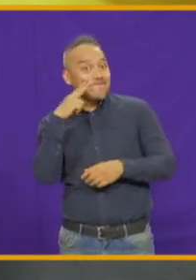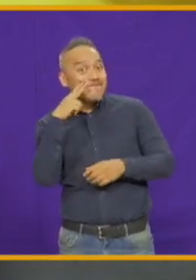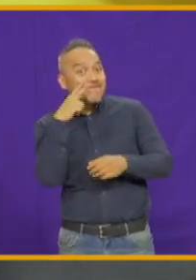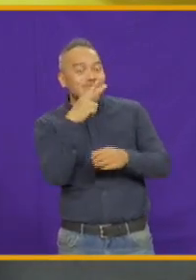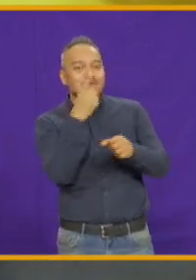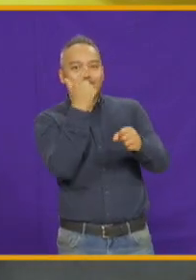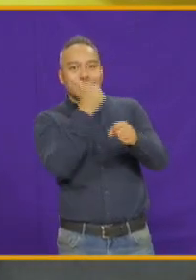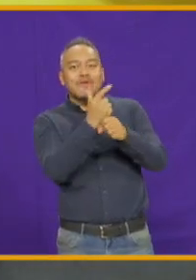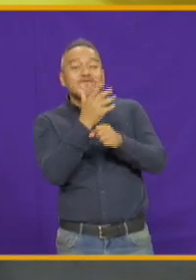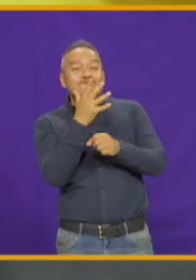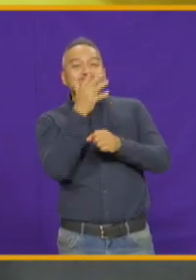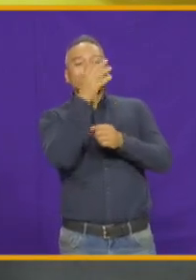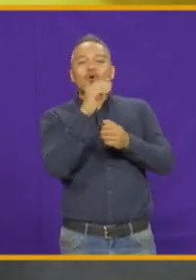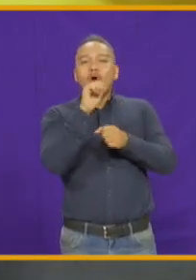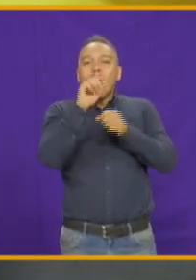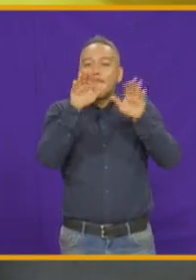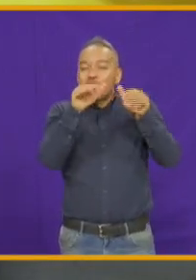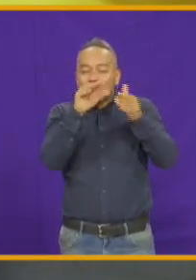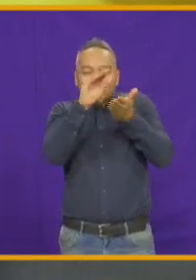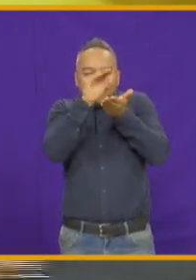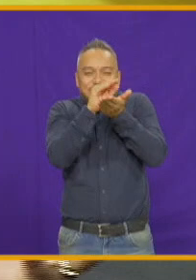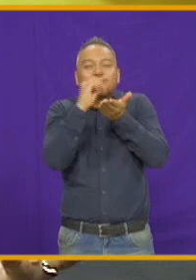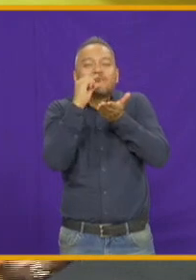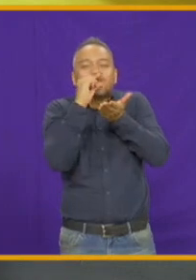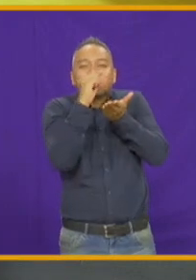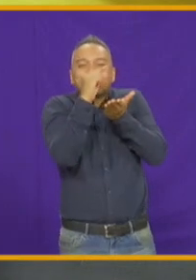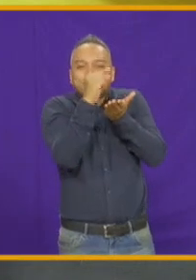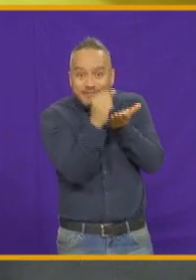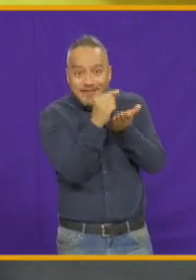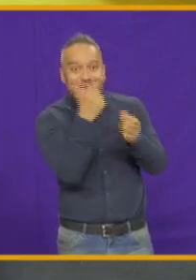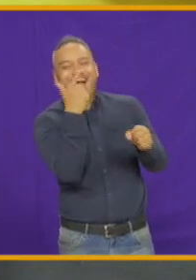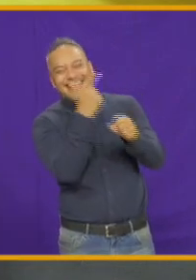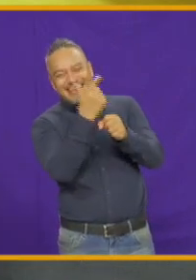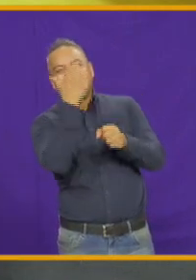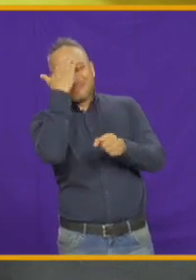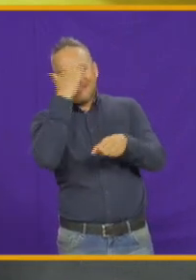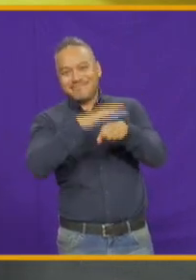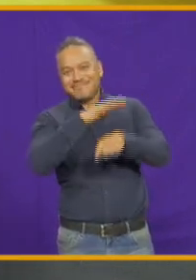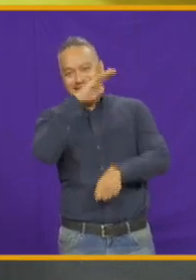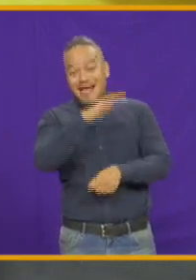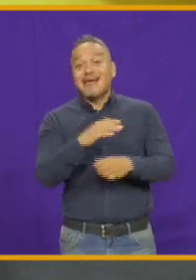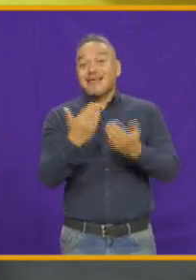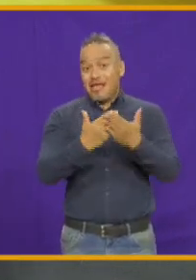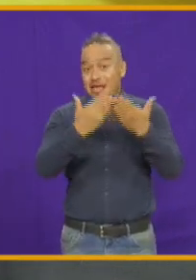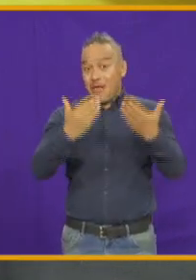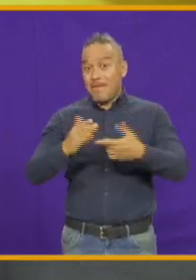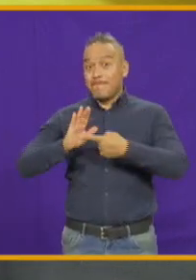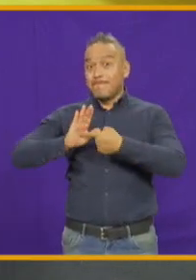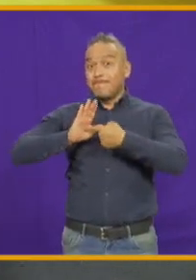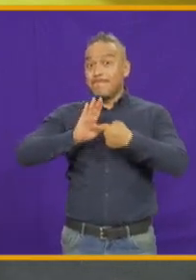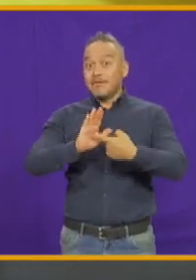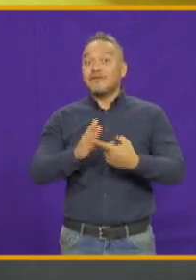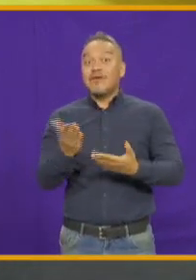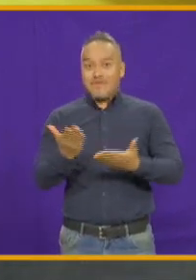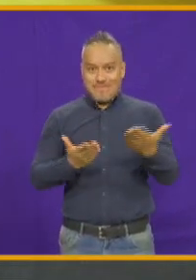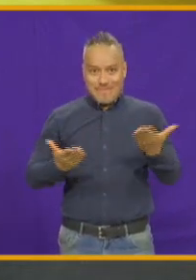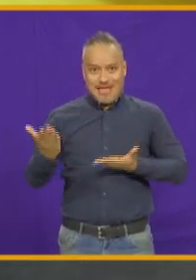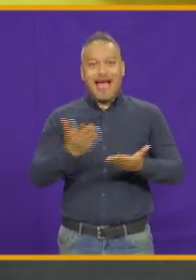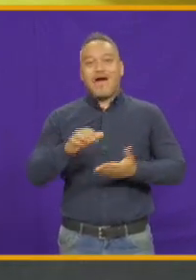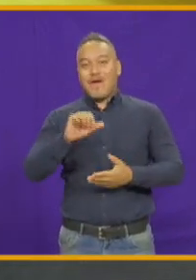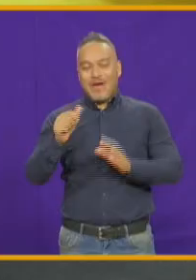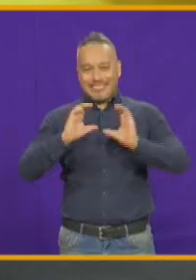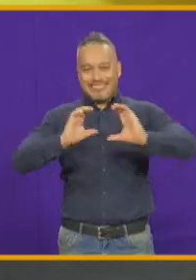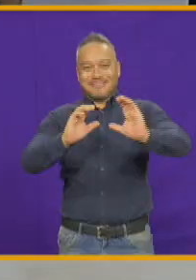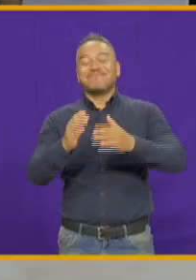muy curioso de él nos vamos con más aquí en el club tribu corazón sigue con nosotros y ahora van a bailar Dance monkey un aplauso